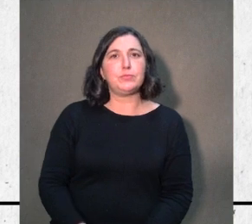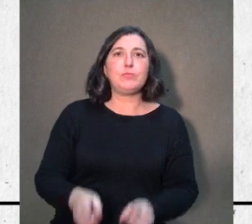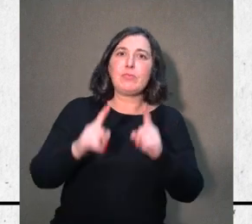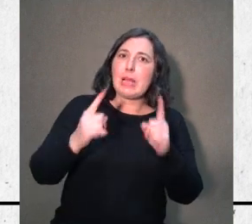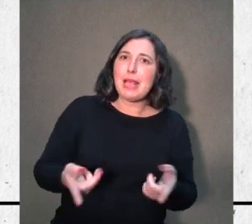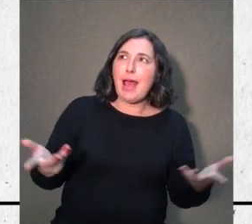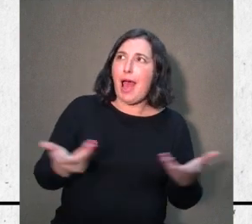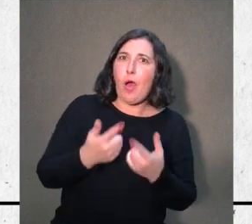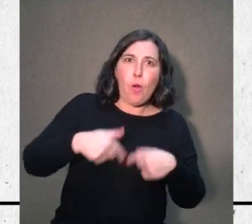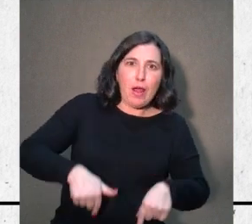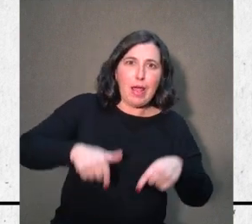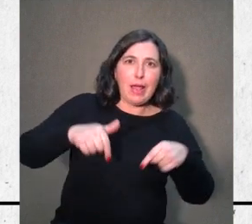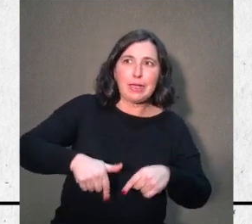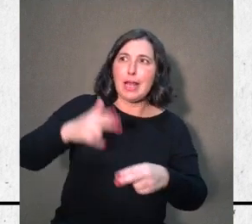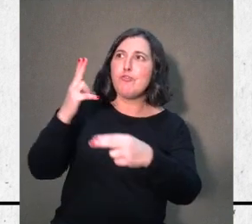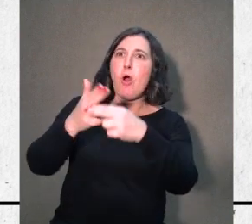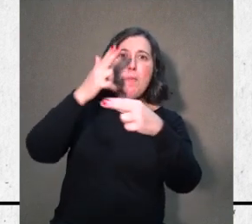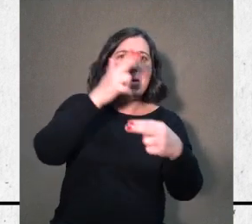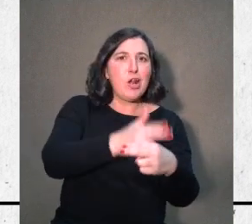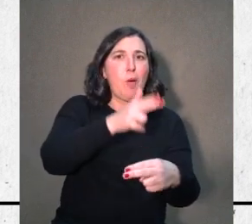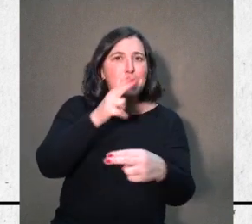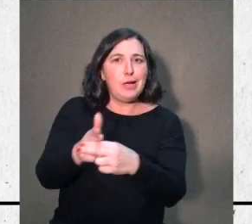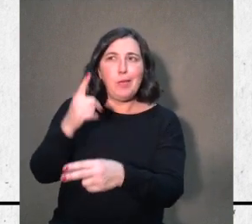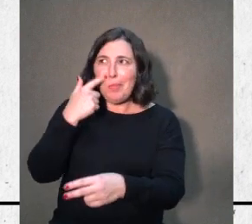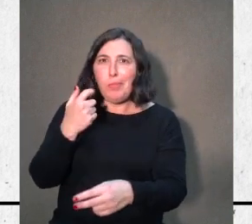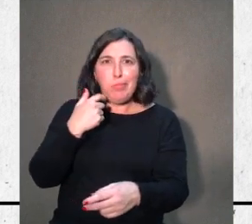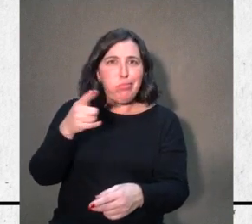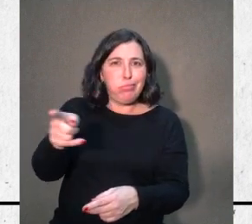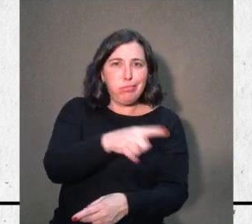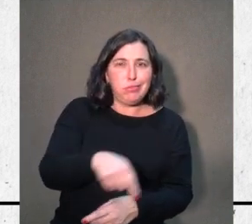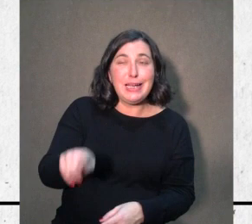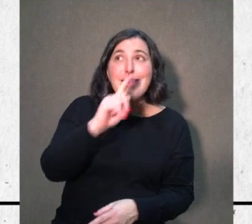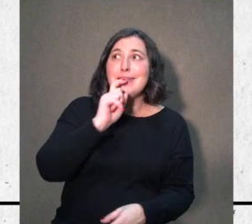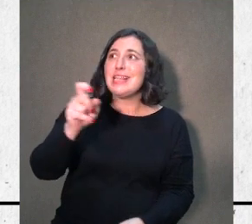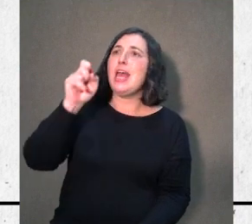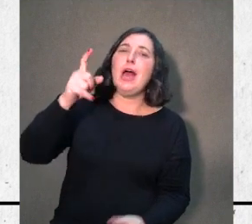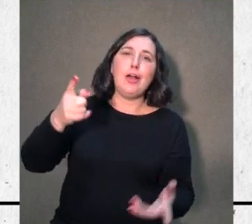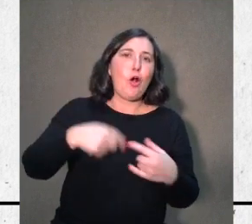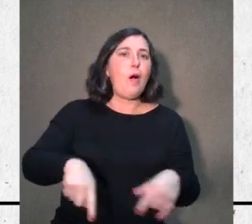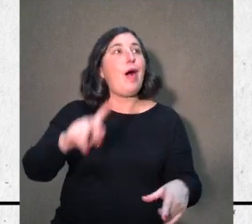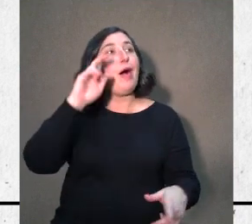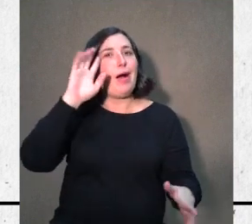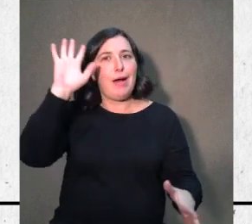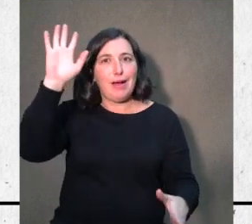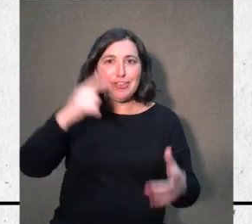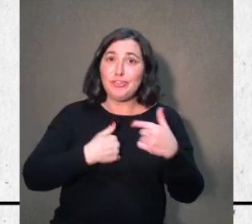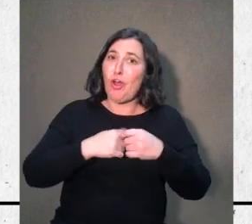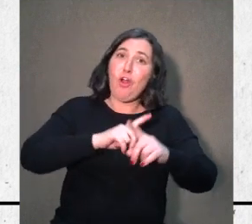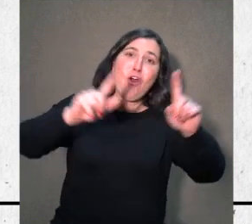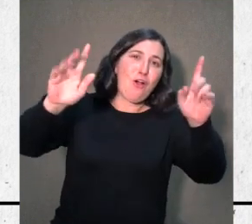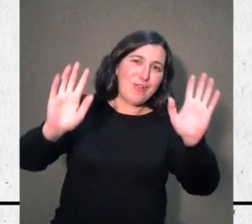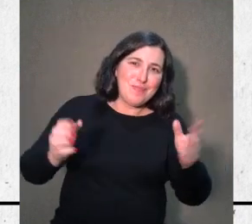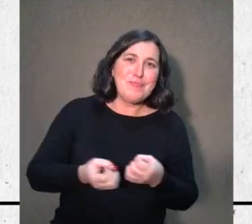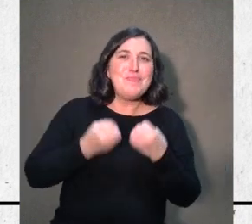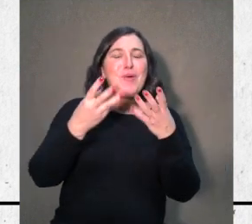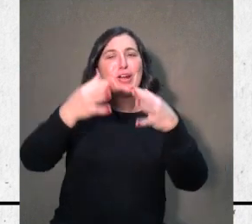se escucha su nombre. Cada tanto alguien lo menciona. ¿Quién no pasó por él? Yo, pero porque no llegué a tiempo. Pero unos años más y